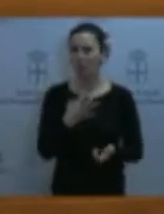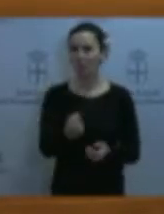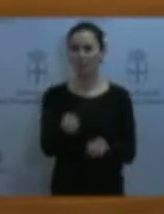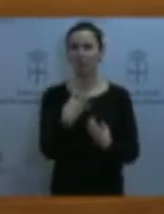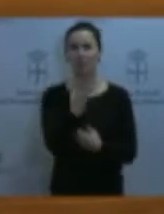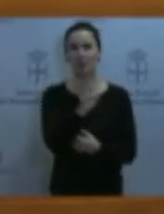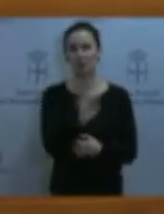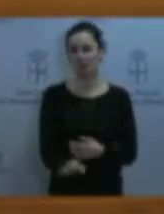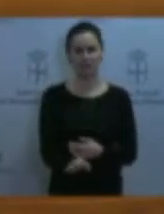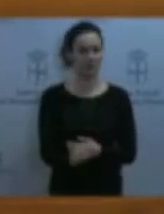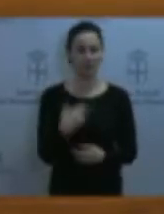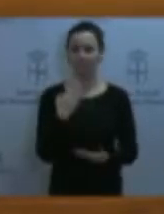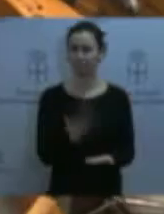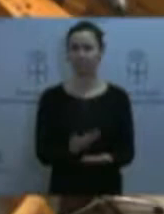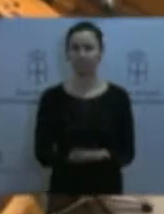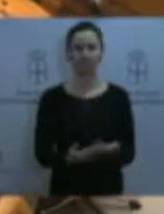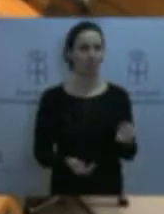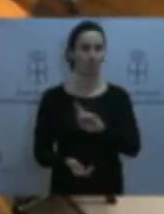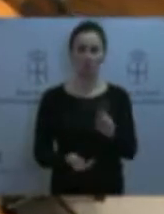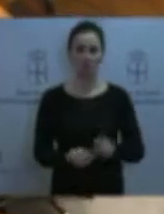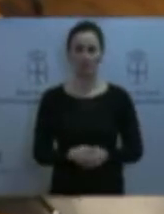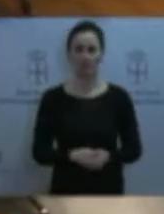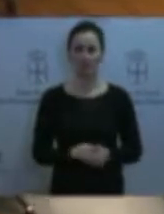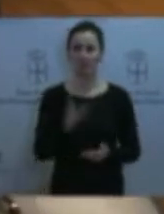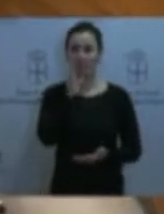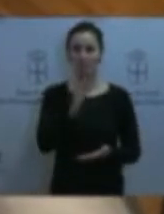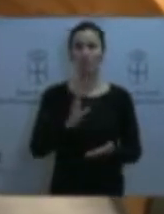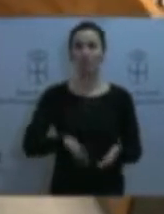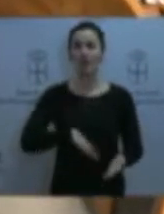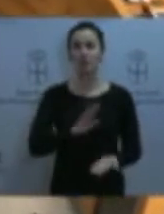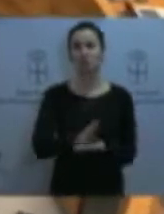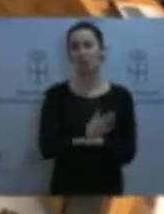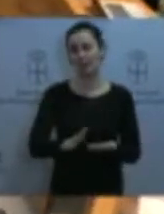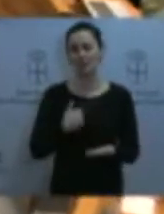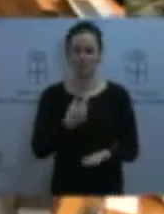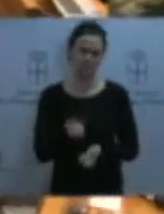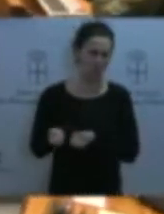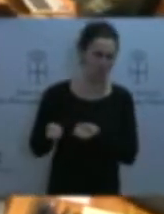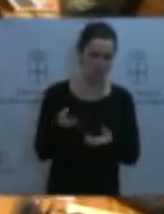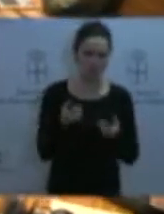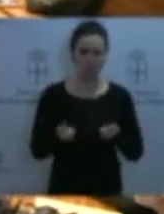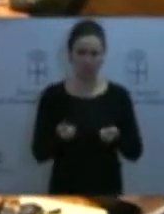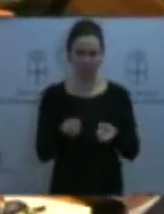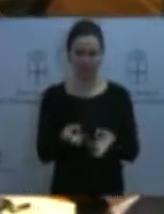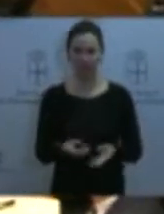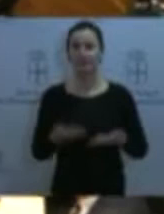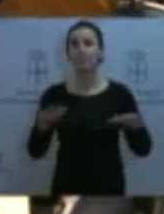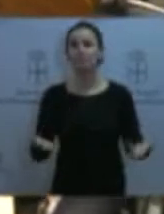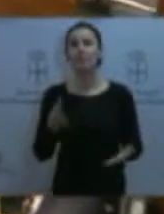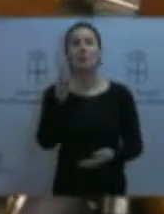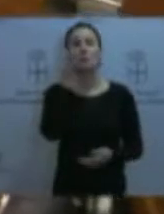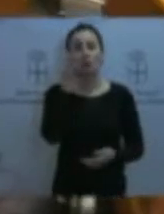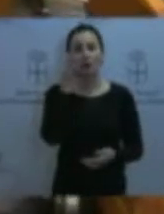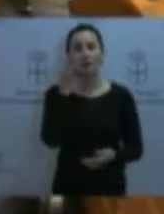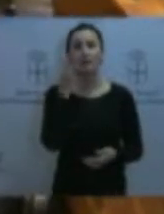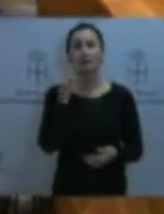una segregación por edades? Pues mire, yo se lo voy a hacer. Las mujeres menores de 40 años